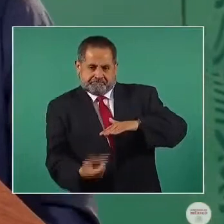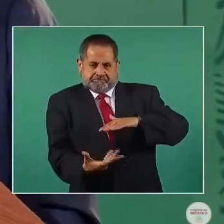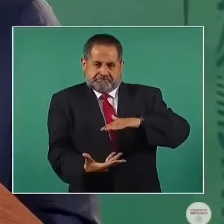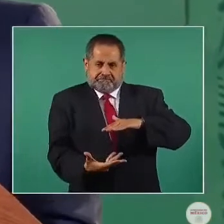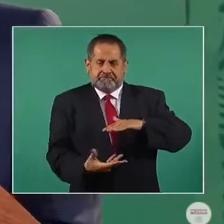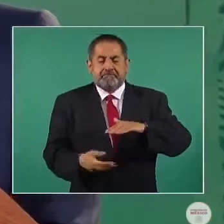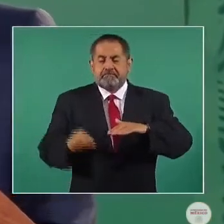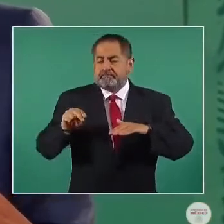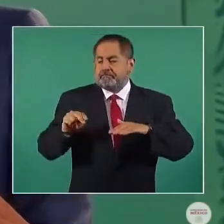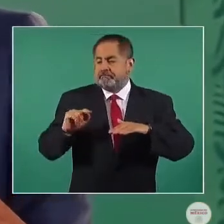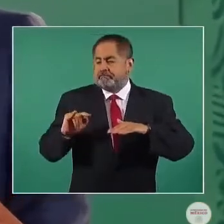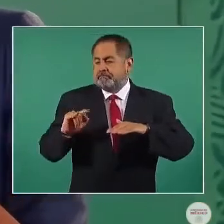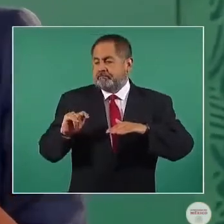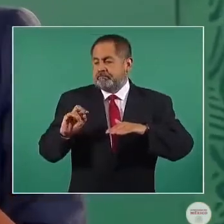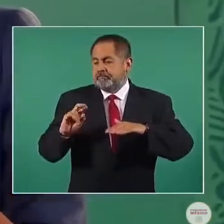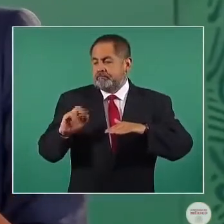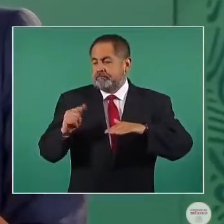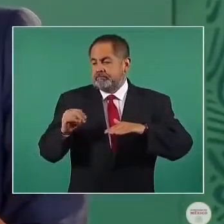para sacar más,